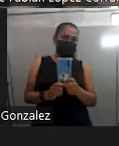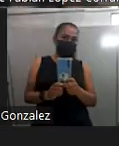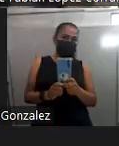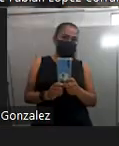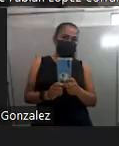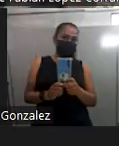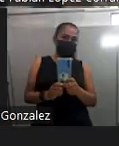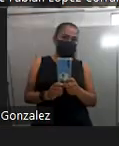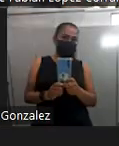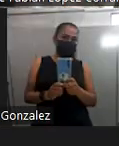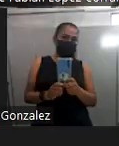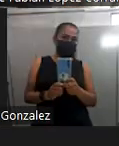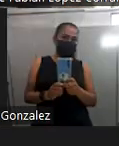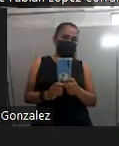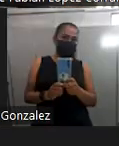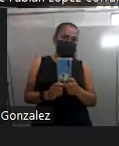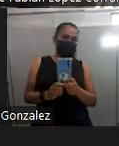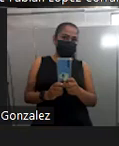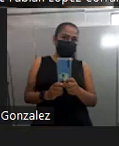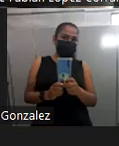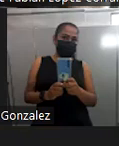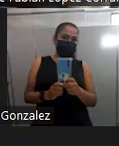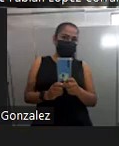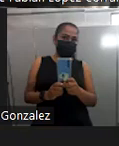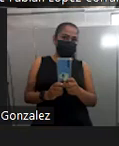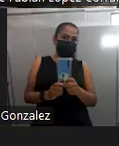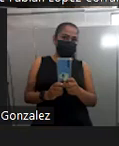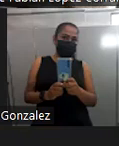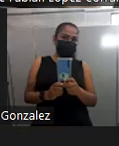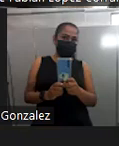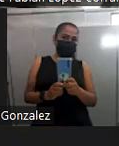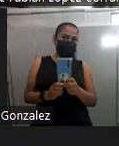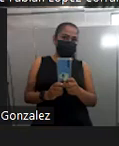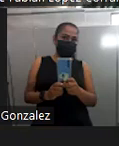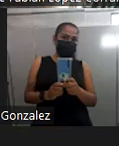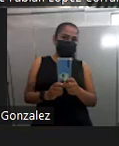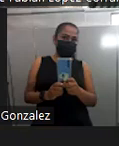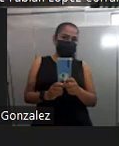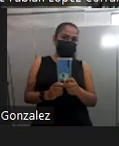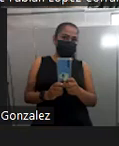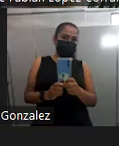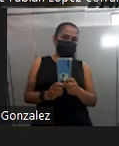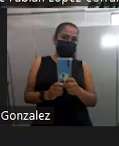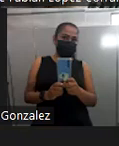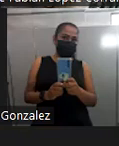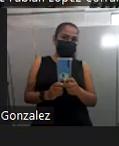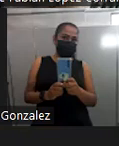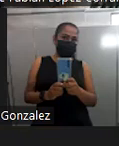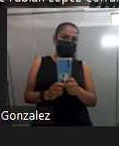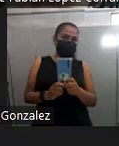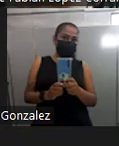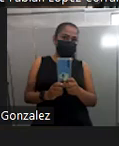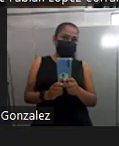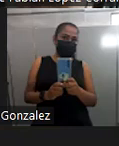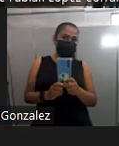Pues bueno Vamos a continuar con nuestro itinerario como les decía esta Va a ser